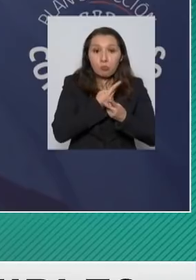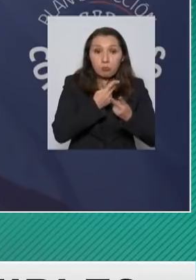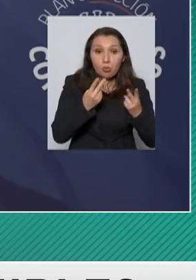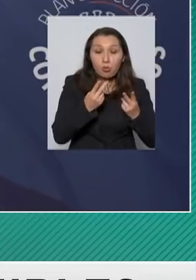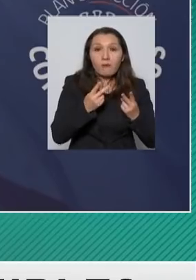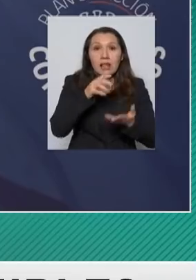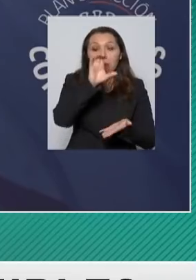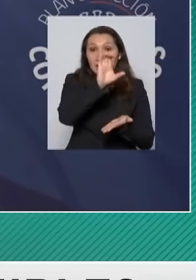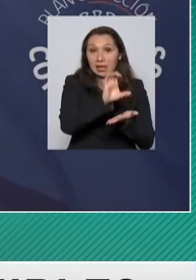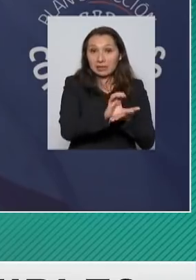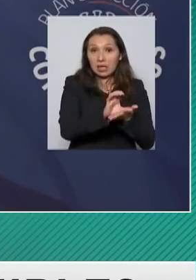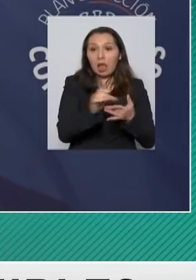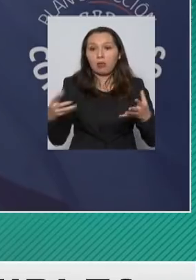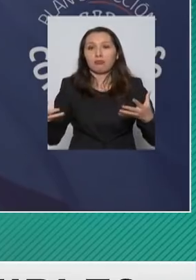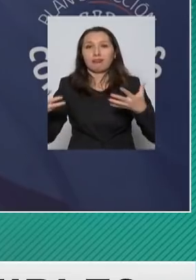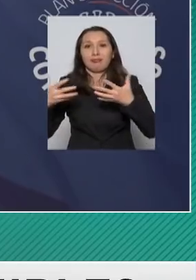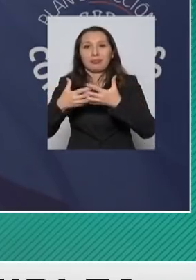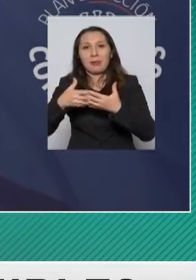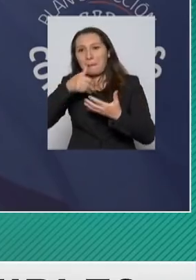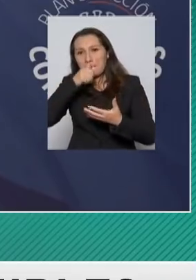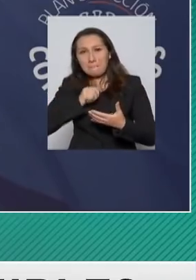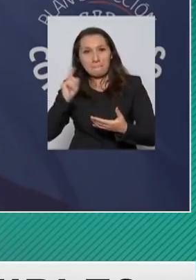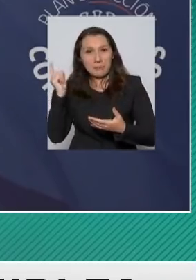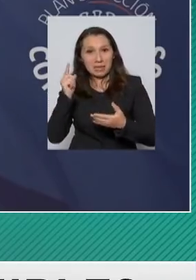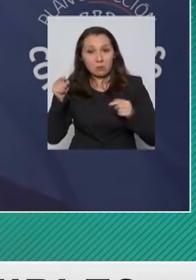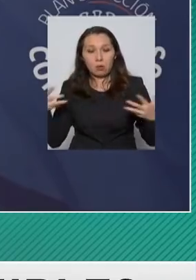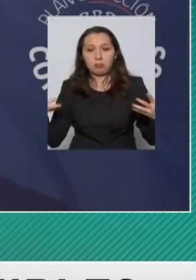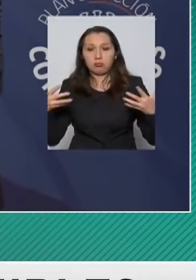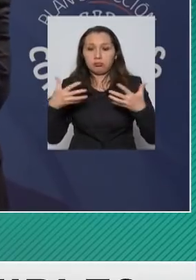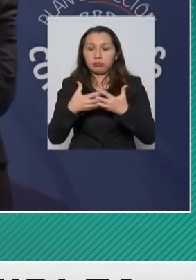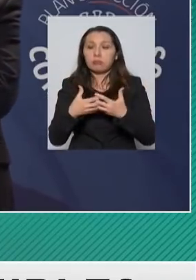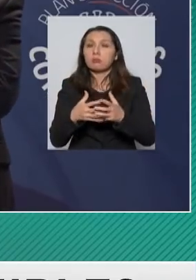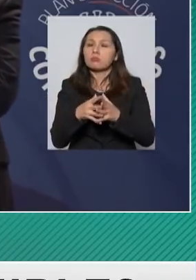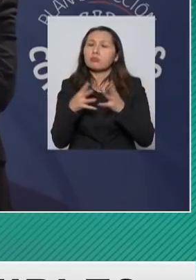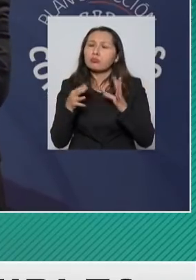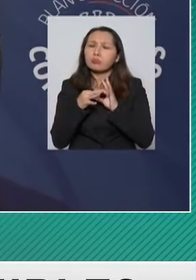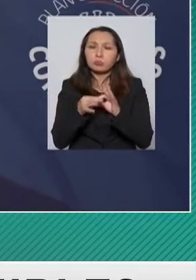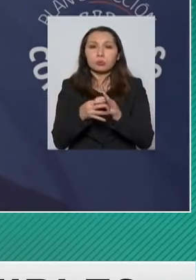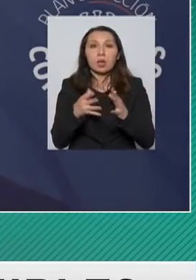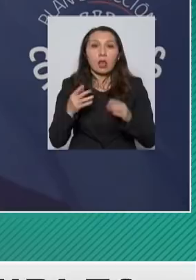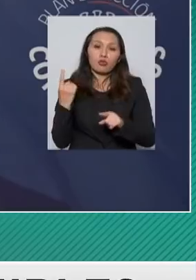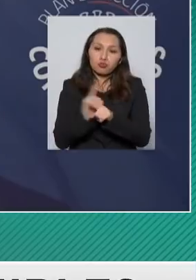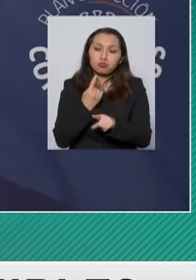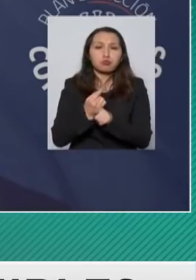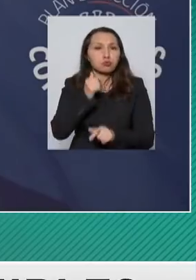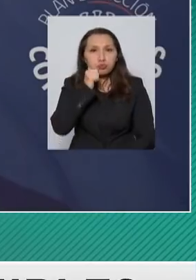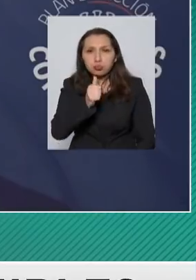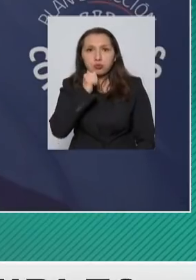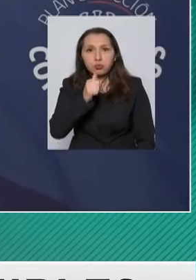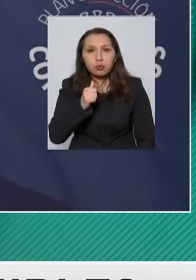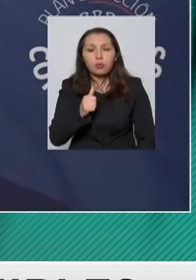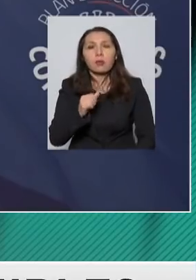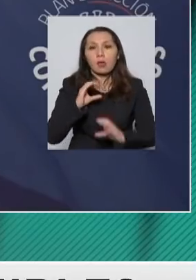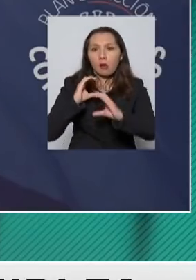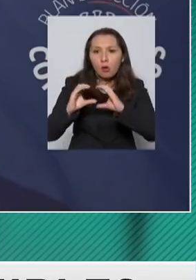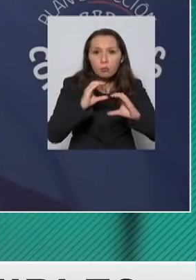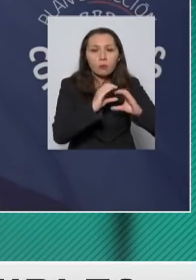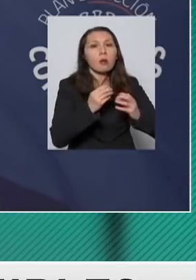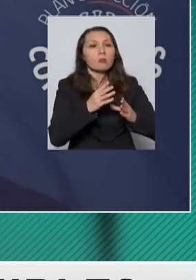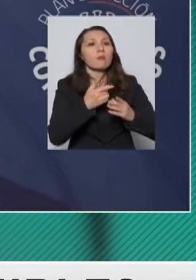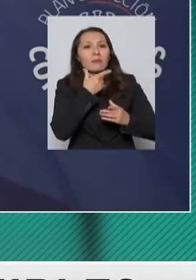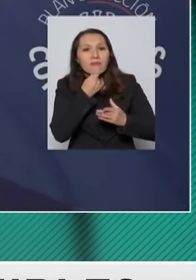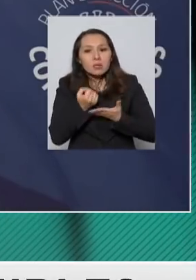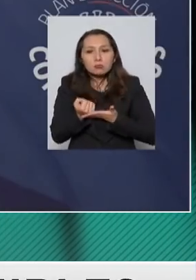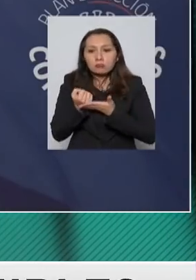es decir, el Estado, con los privados, a quienes agradezco enormemente. Conversamos diariamente con ellos para poder facilitar